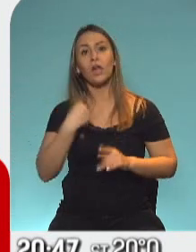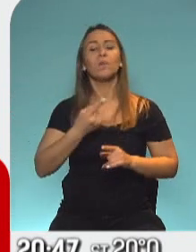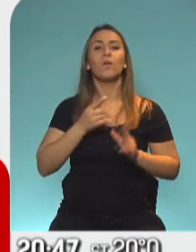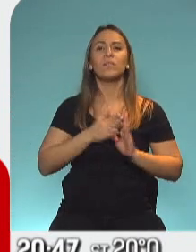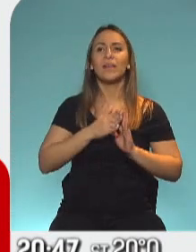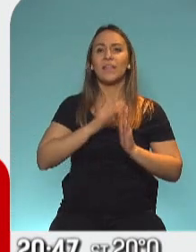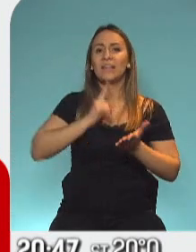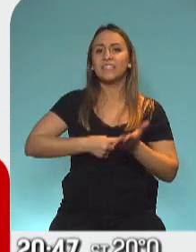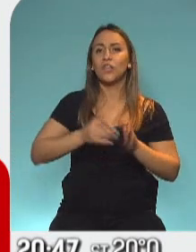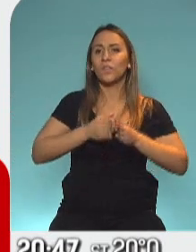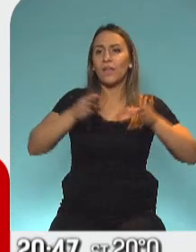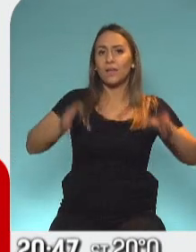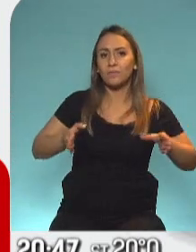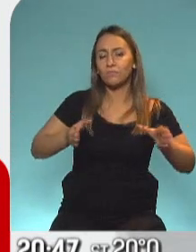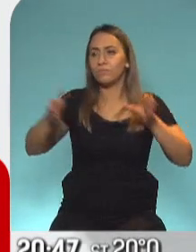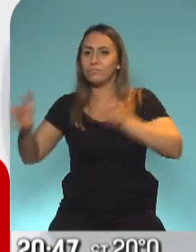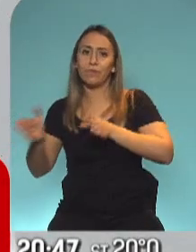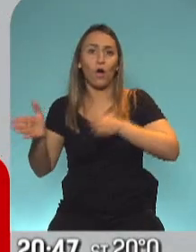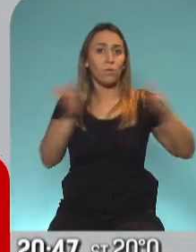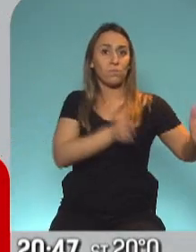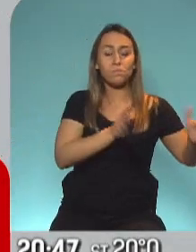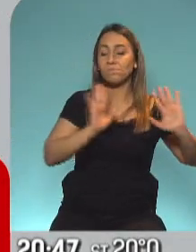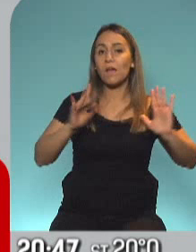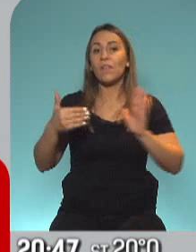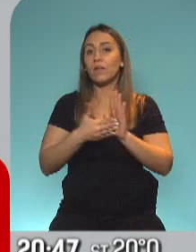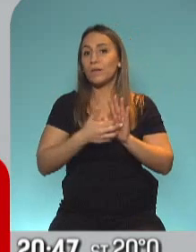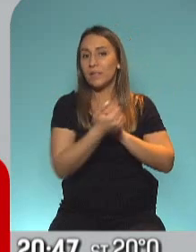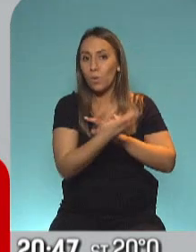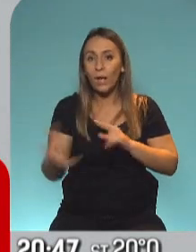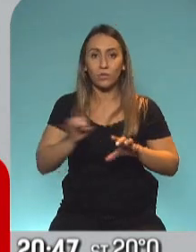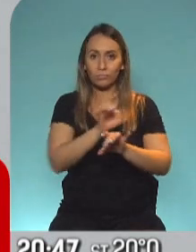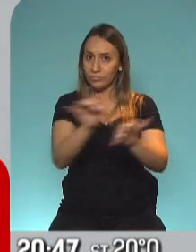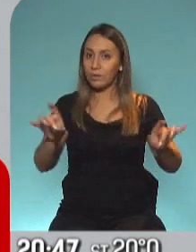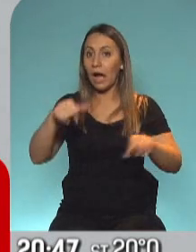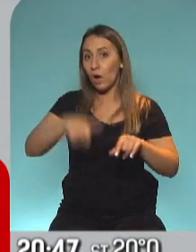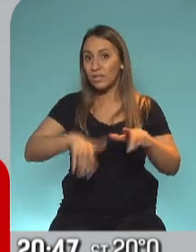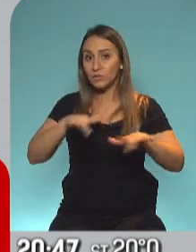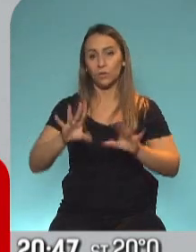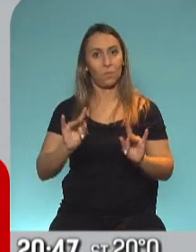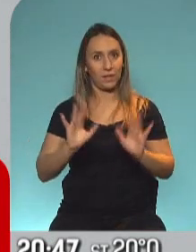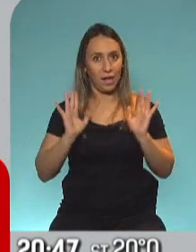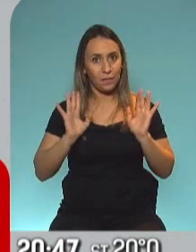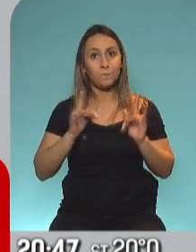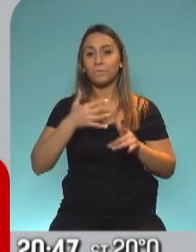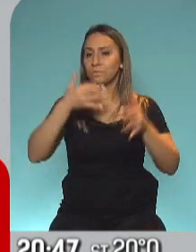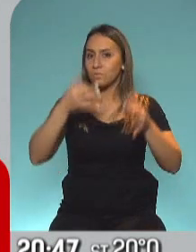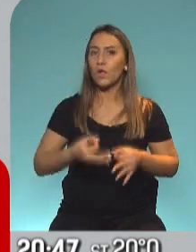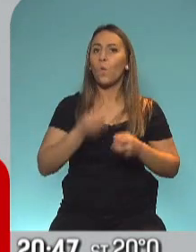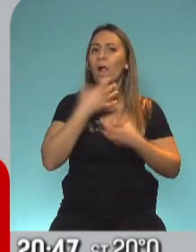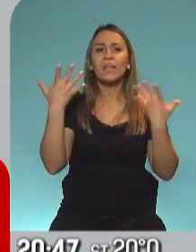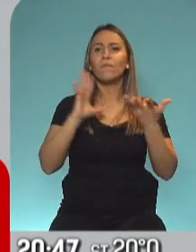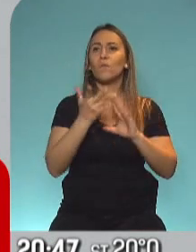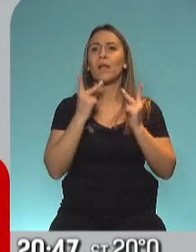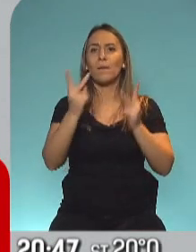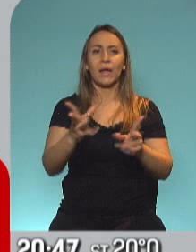que ver con la evolución de los contagios. La verdad que hoy estamos en una situación compleja y, reitero, cualquier medio de transporte, sea un colectivo o un